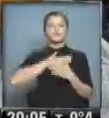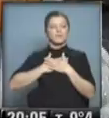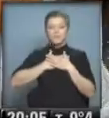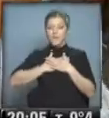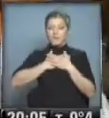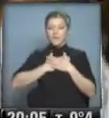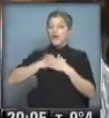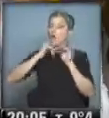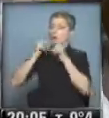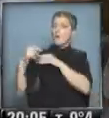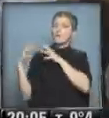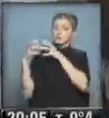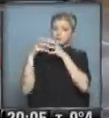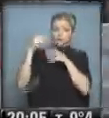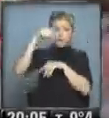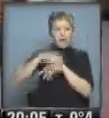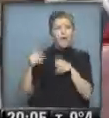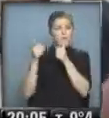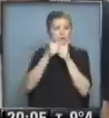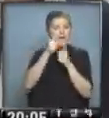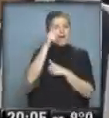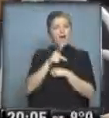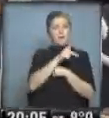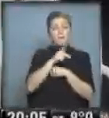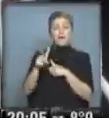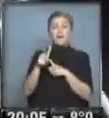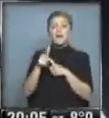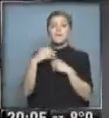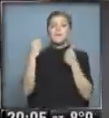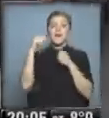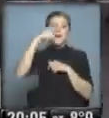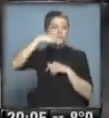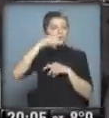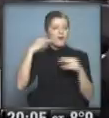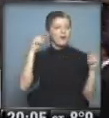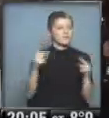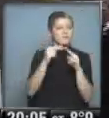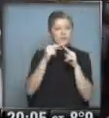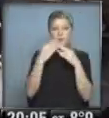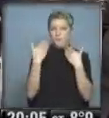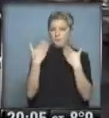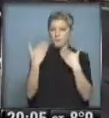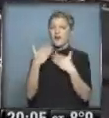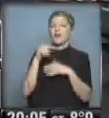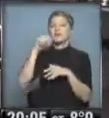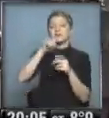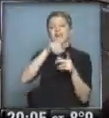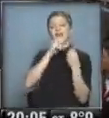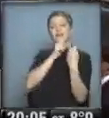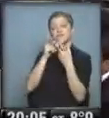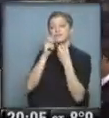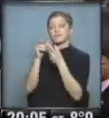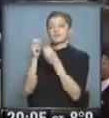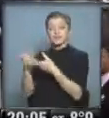los jóvenes acompañándoles aquí, esperando que tenga un encuentro con el Señor y que el Señor le regale vocaciones, porque el mundo